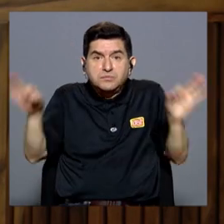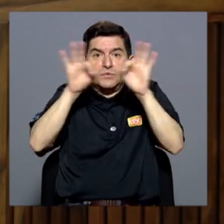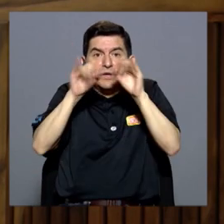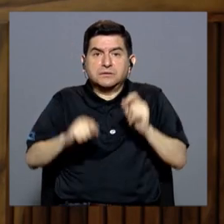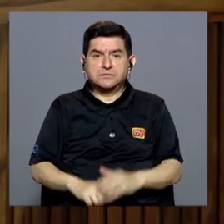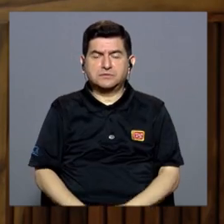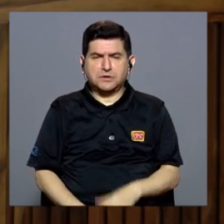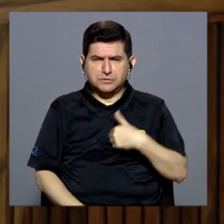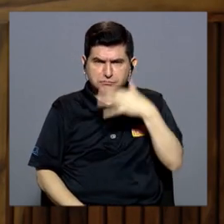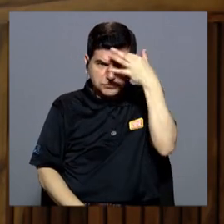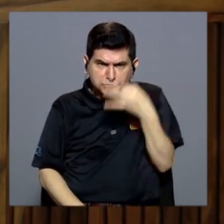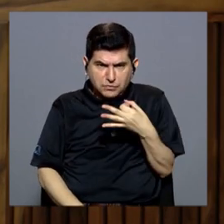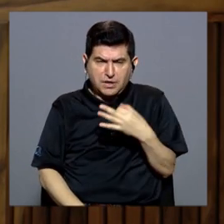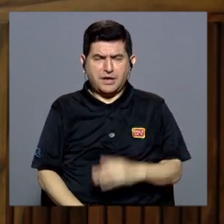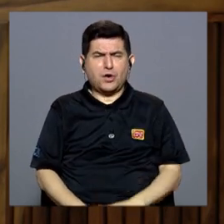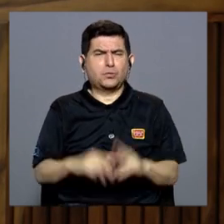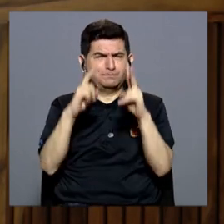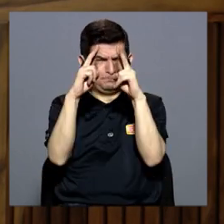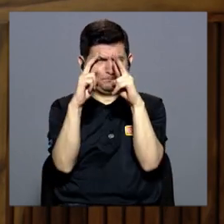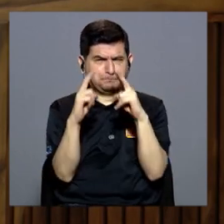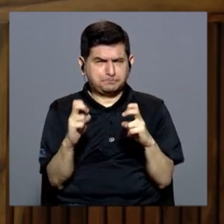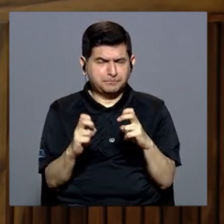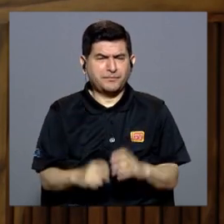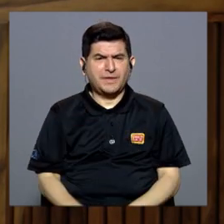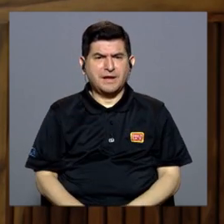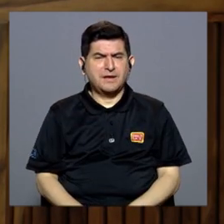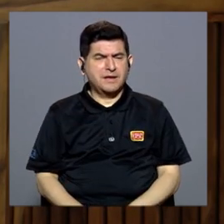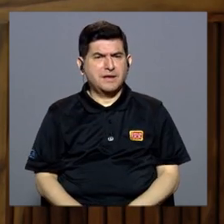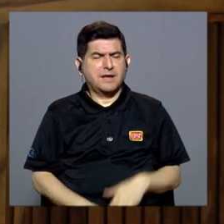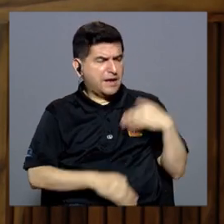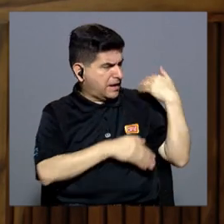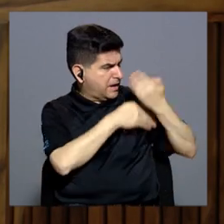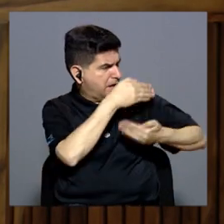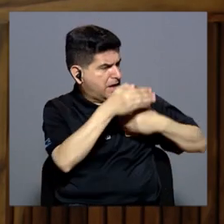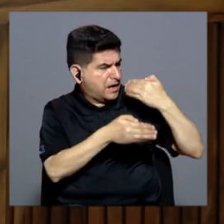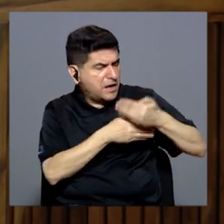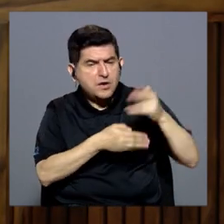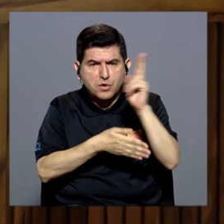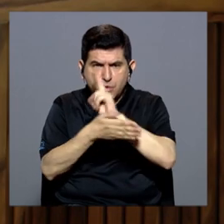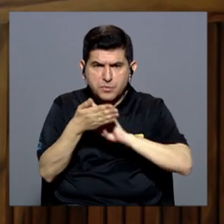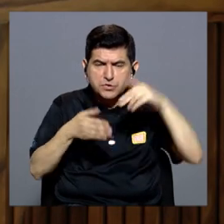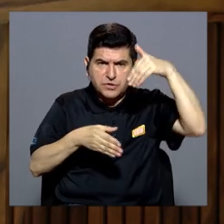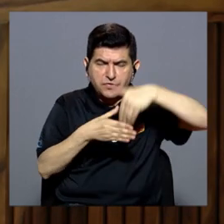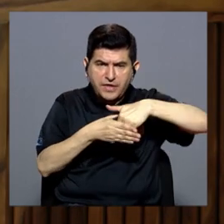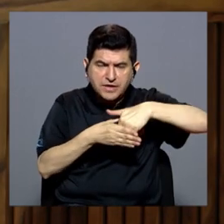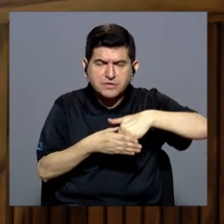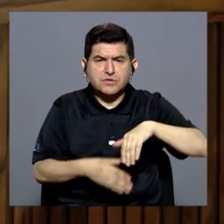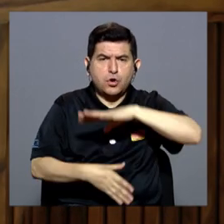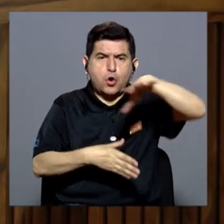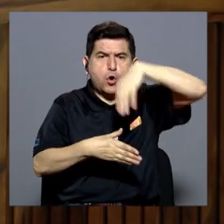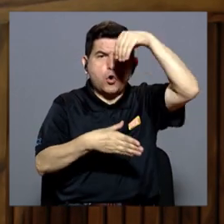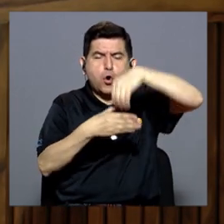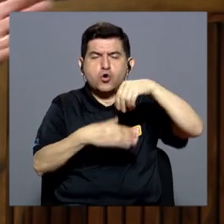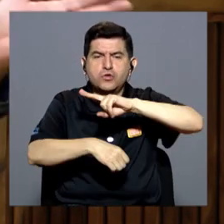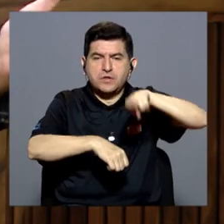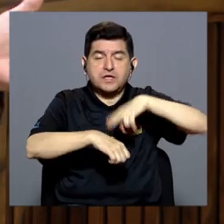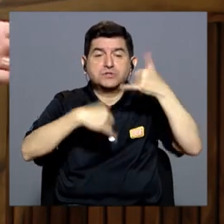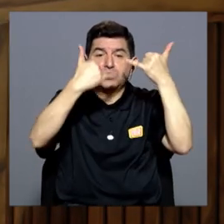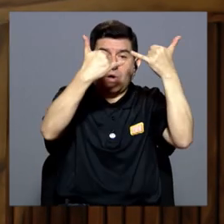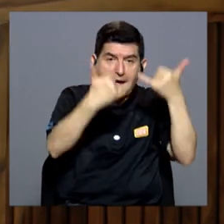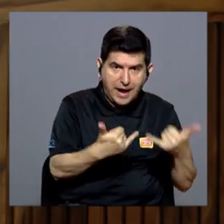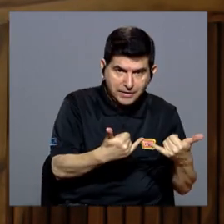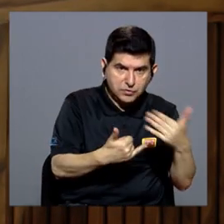que en primer lugar tenemos que analizar el devenir de nuestra universidad dentro del contexto nacional, tanto el presente